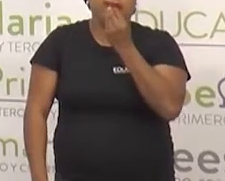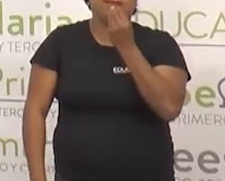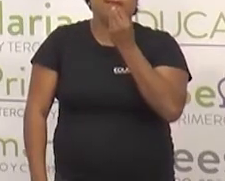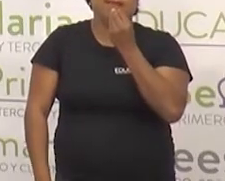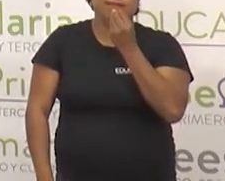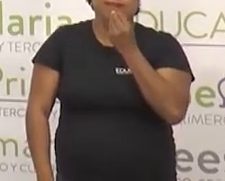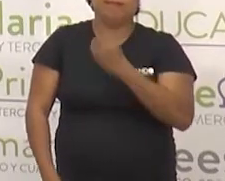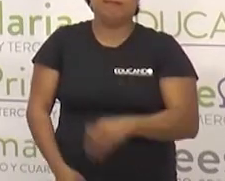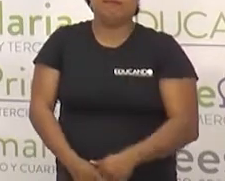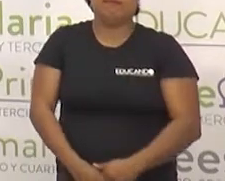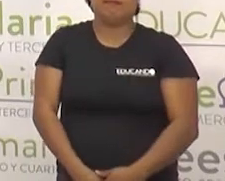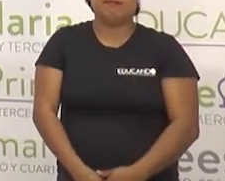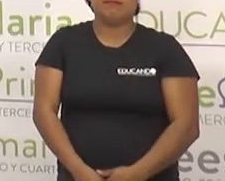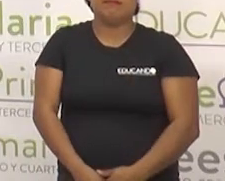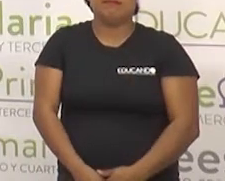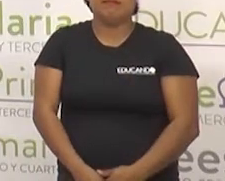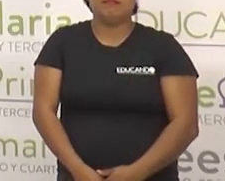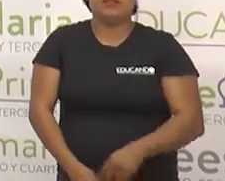comer.